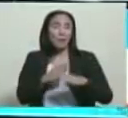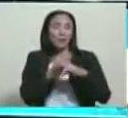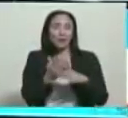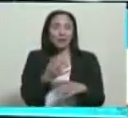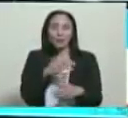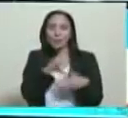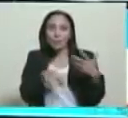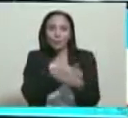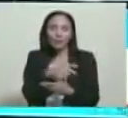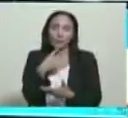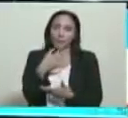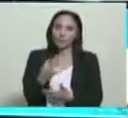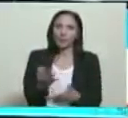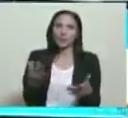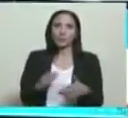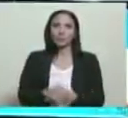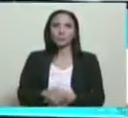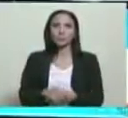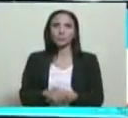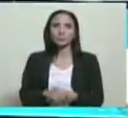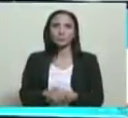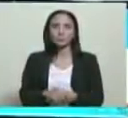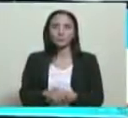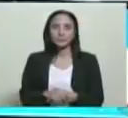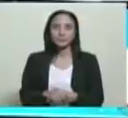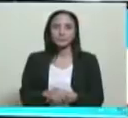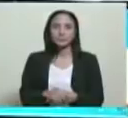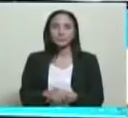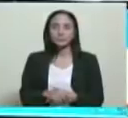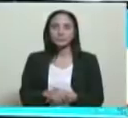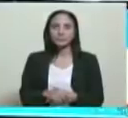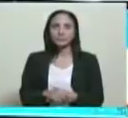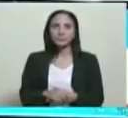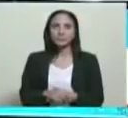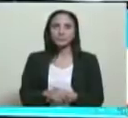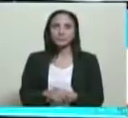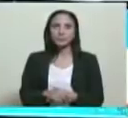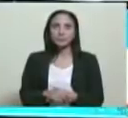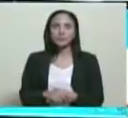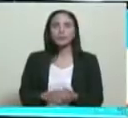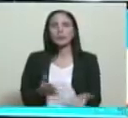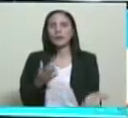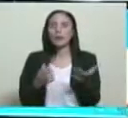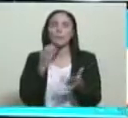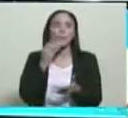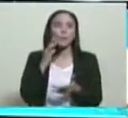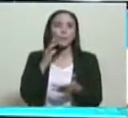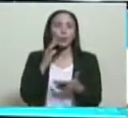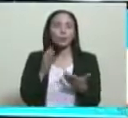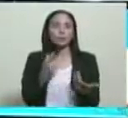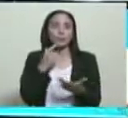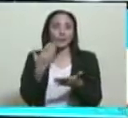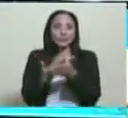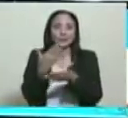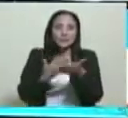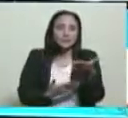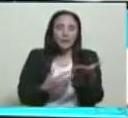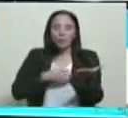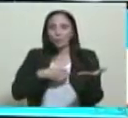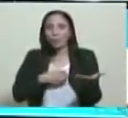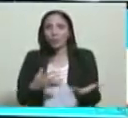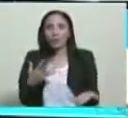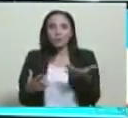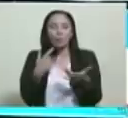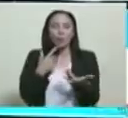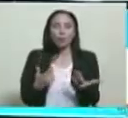Con sinceridad, Estado Mayor. Los Estados Mayores Regionales, con sinceridad. Mire, presidente, usted pidió esto, esto no se puede. Y yo le